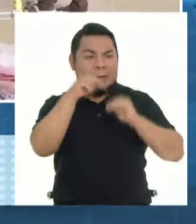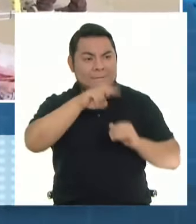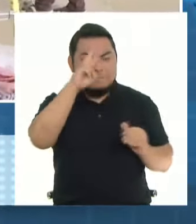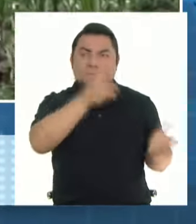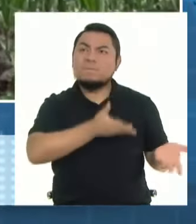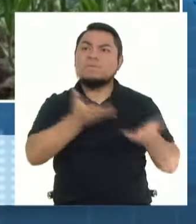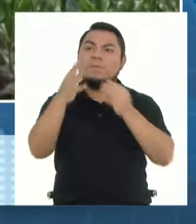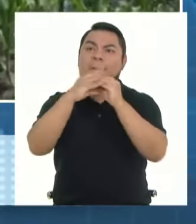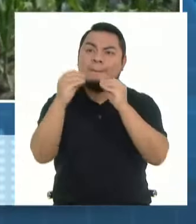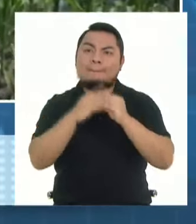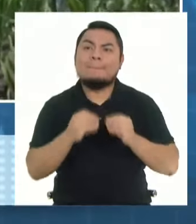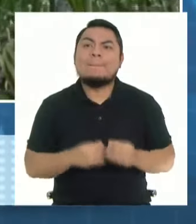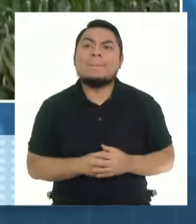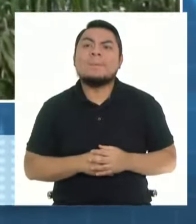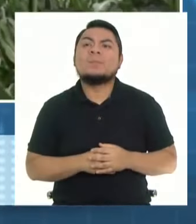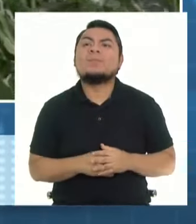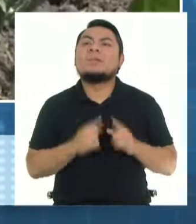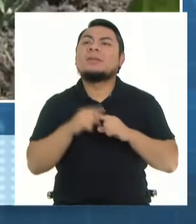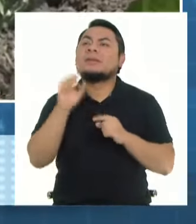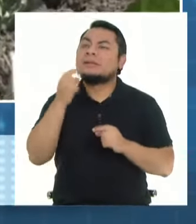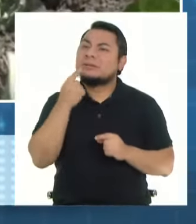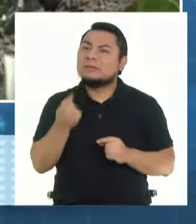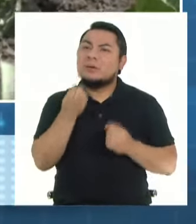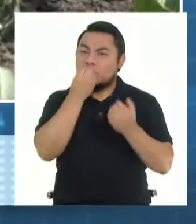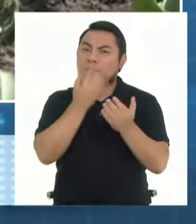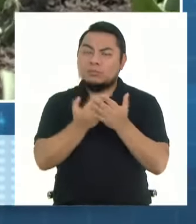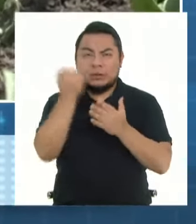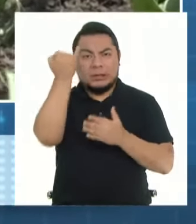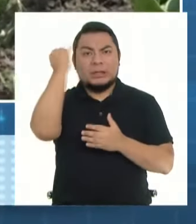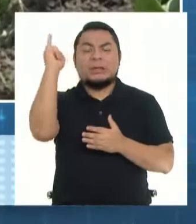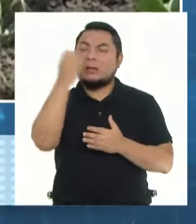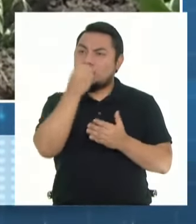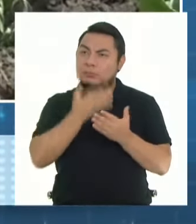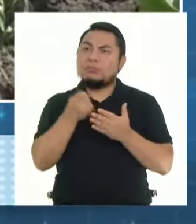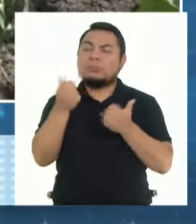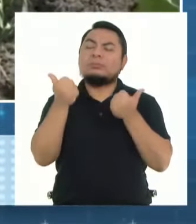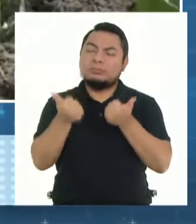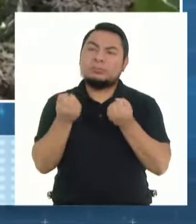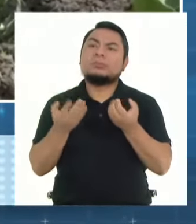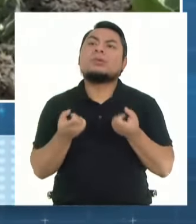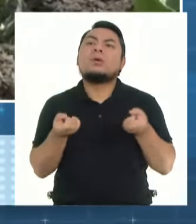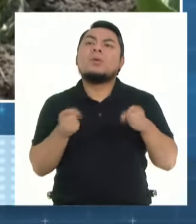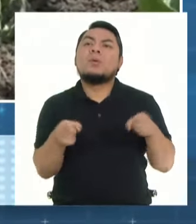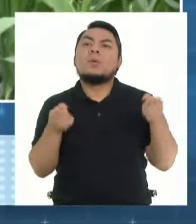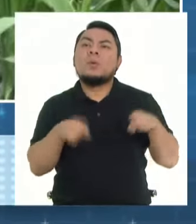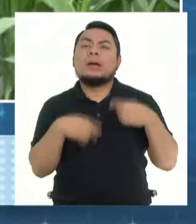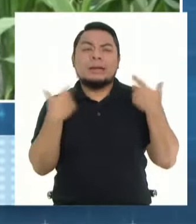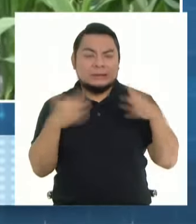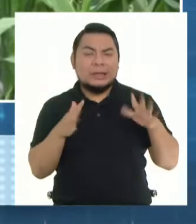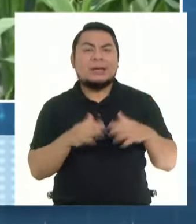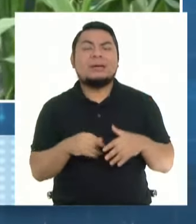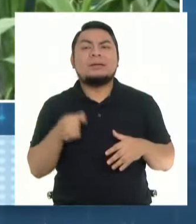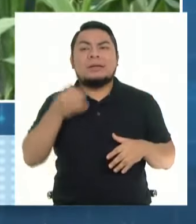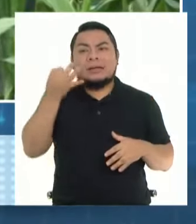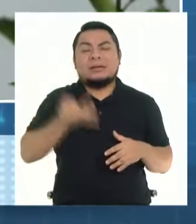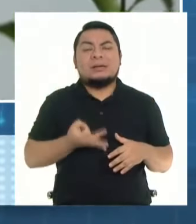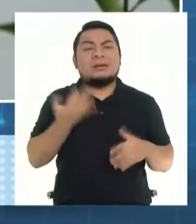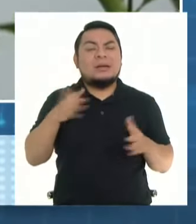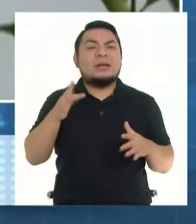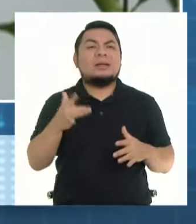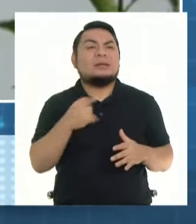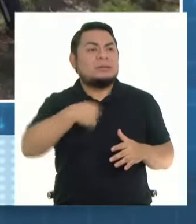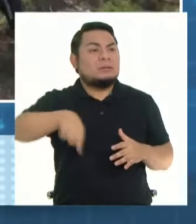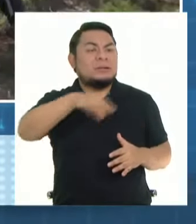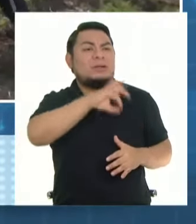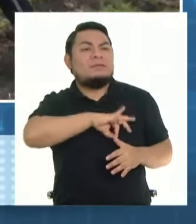frutas. Pero son buenas ideas, son buenas intenciones, pero ¿cuándo va a ser palpable y realmente lo va a sentir